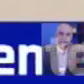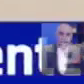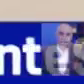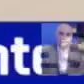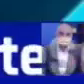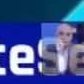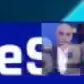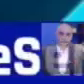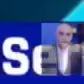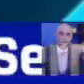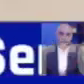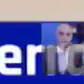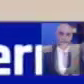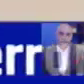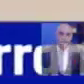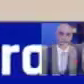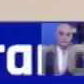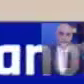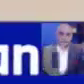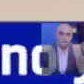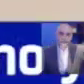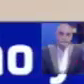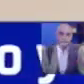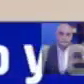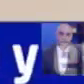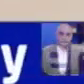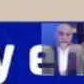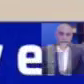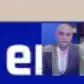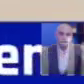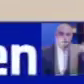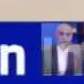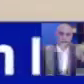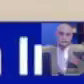hablar sin censura. Oiga, hablando de